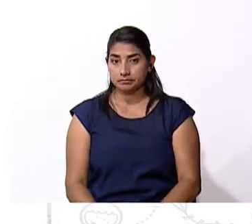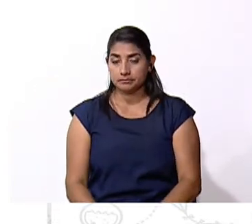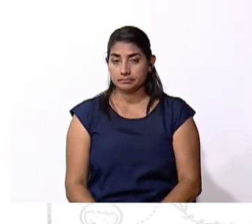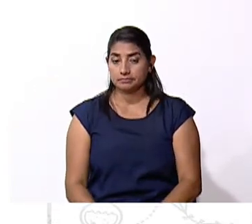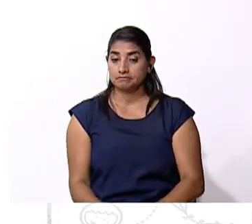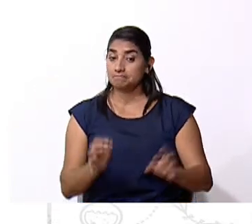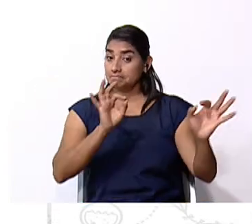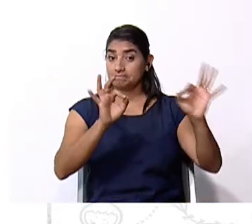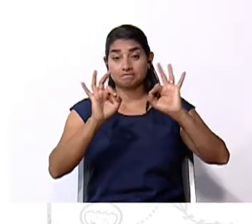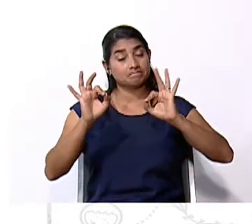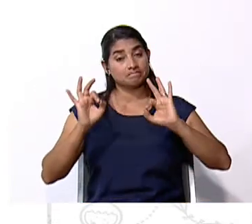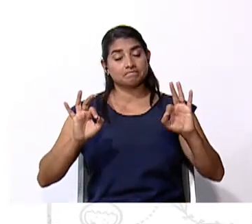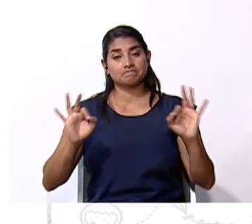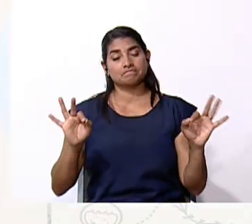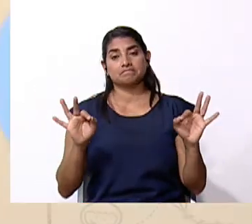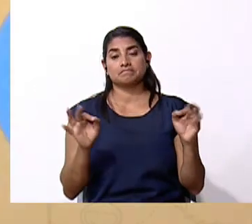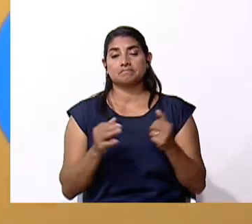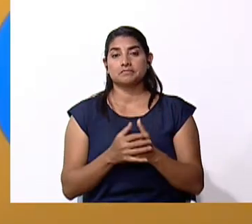Muy bien.